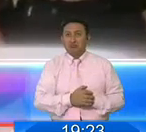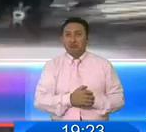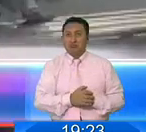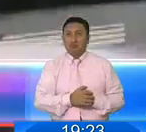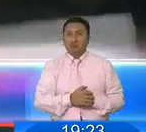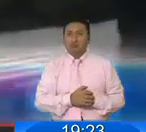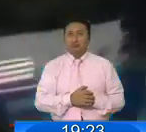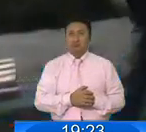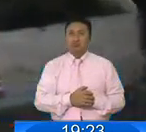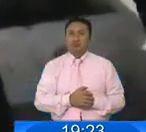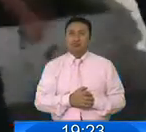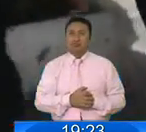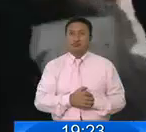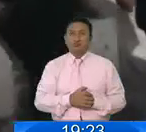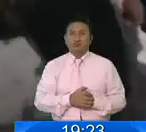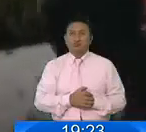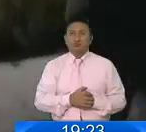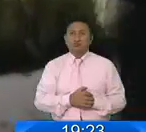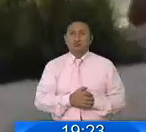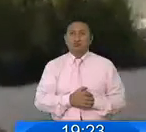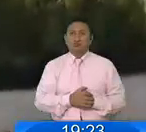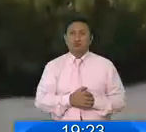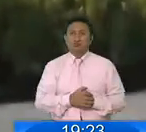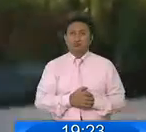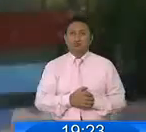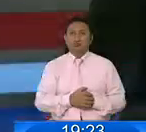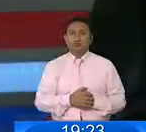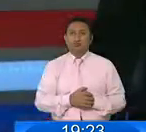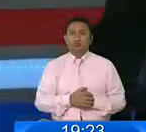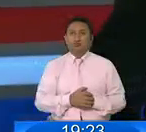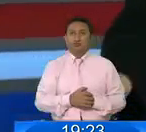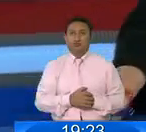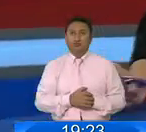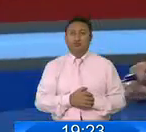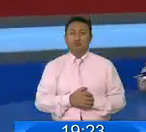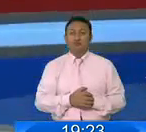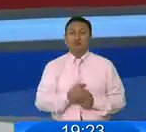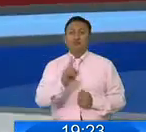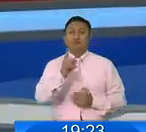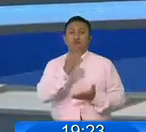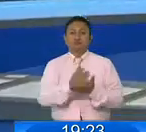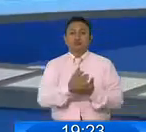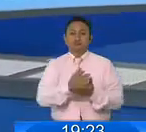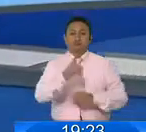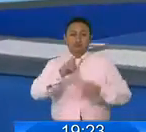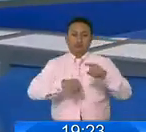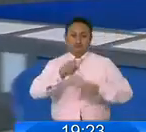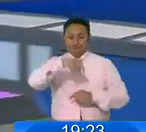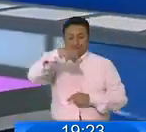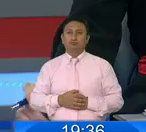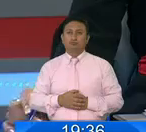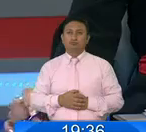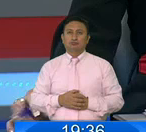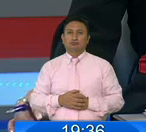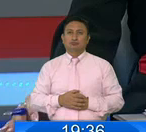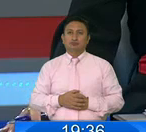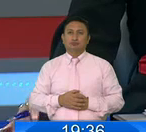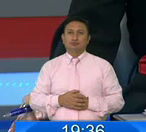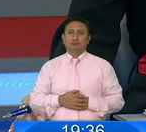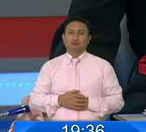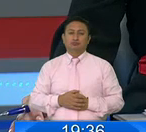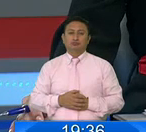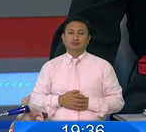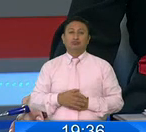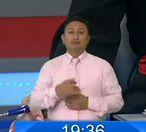en quito informó y bancas amén momento de nuestra primera pausa quien emisión es el fin de la